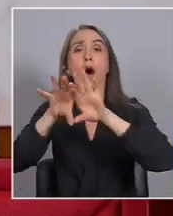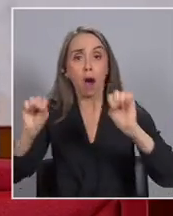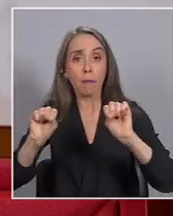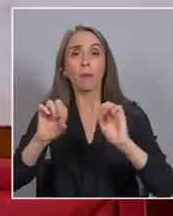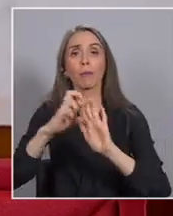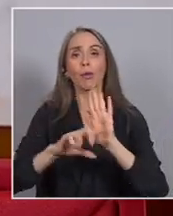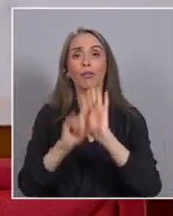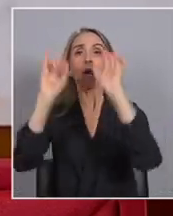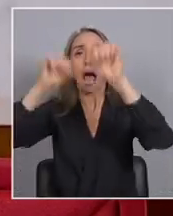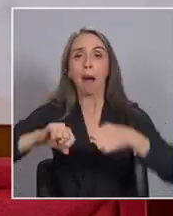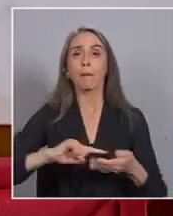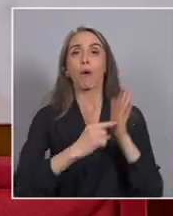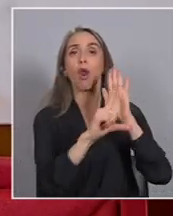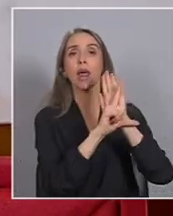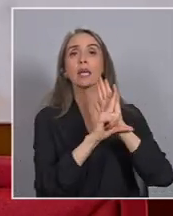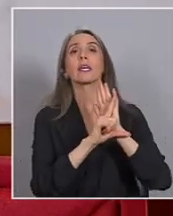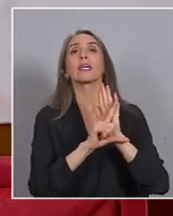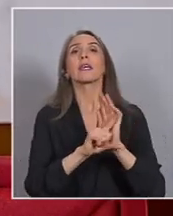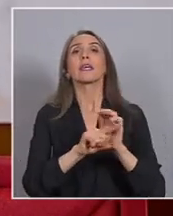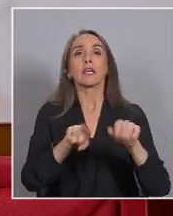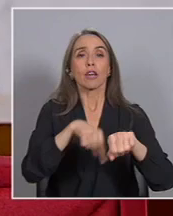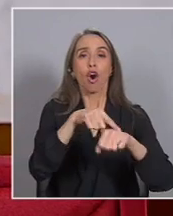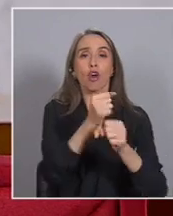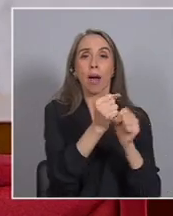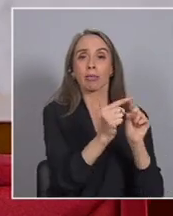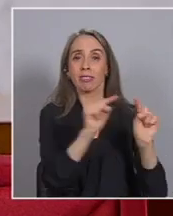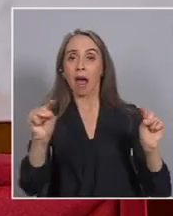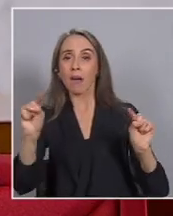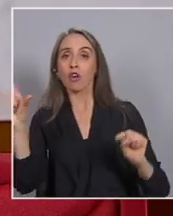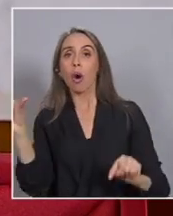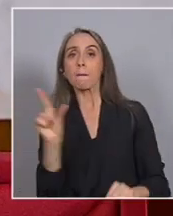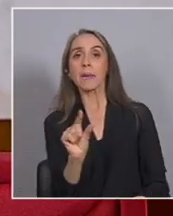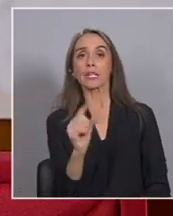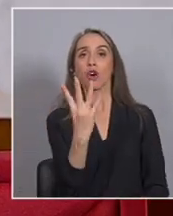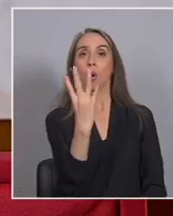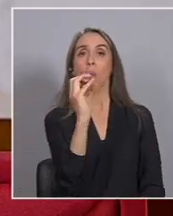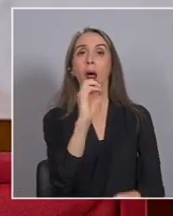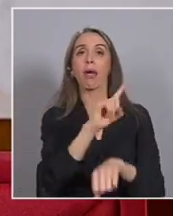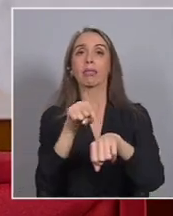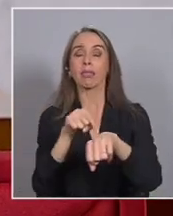que reduce de manera gradual la jornada laboral de 40 horas. Y en esta promulgación,